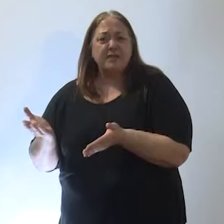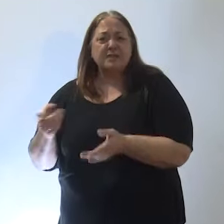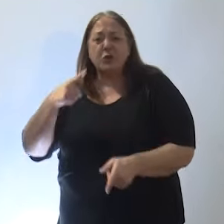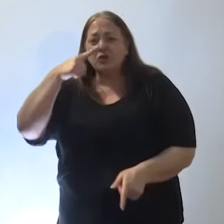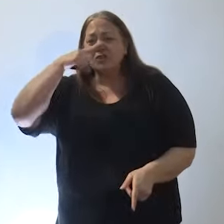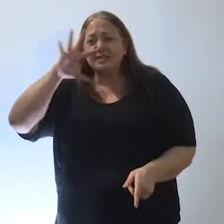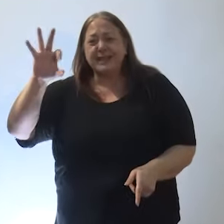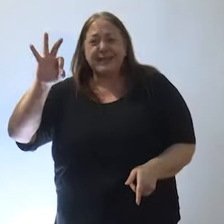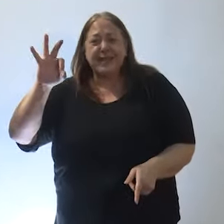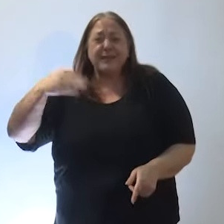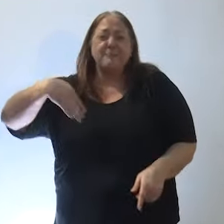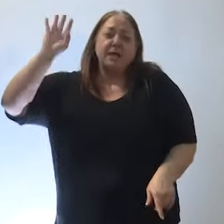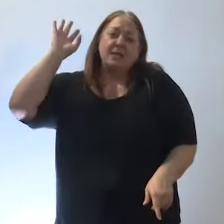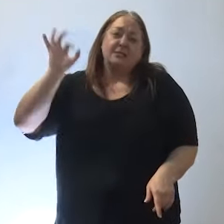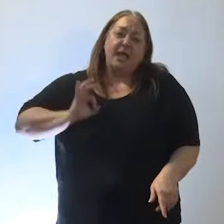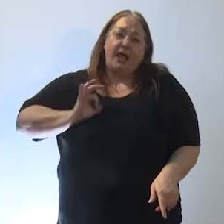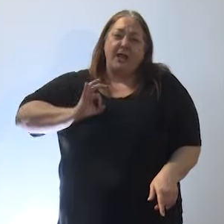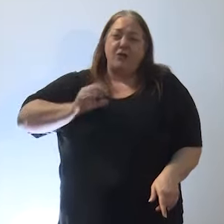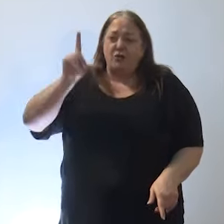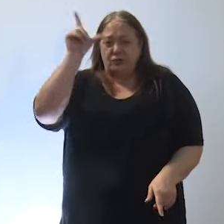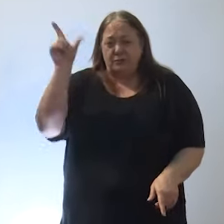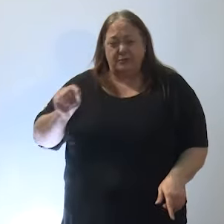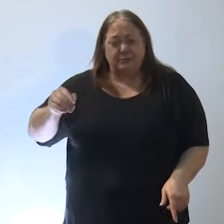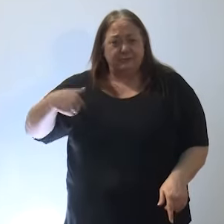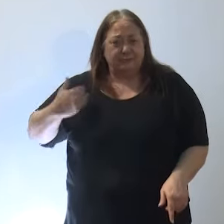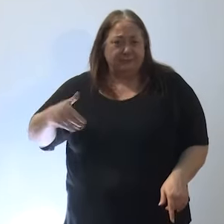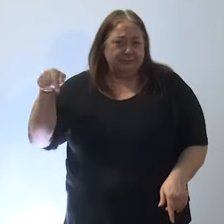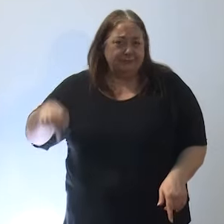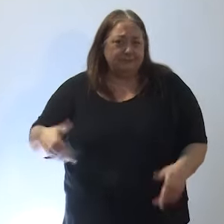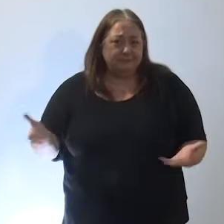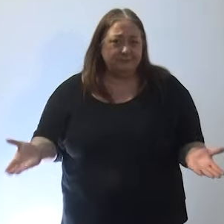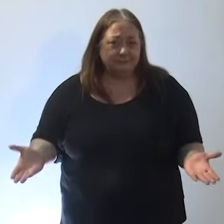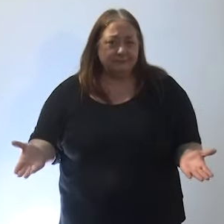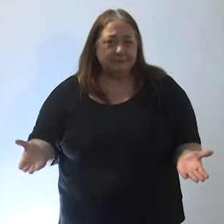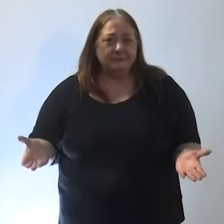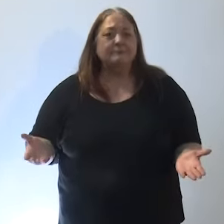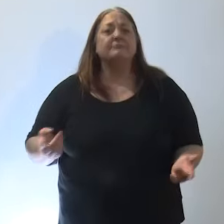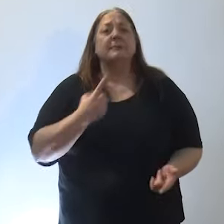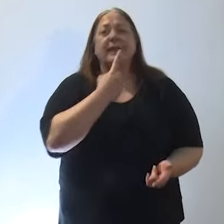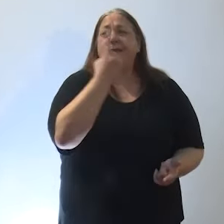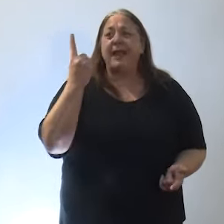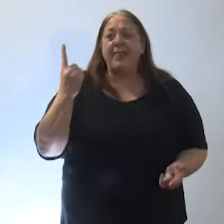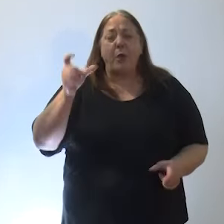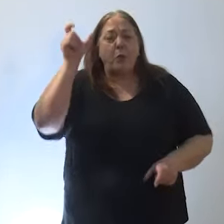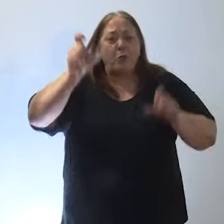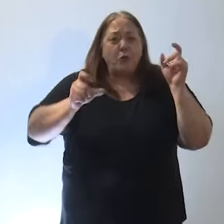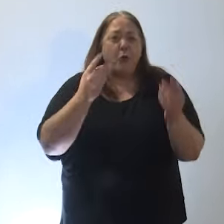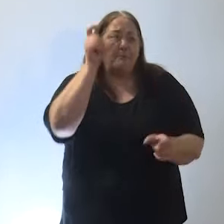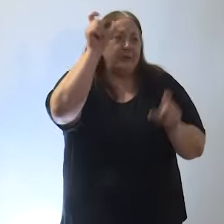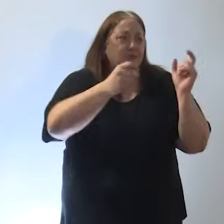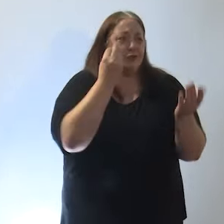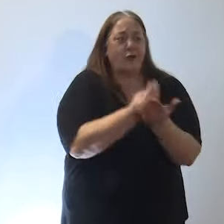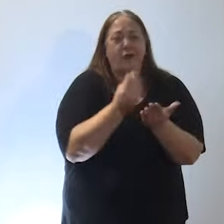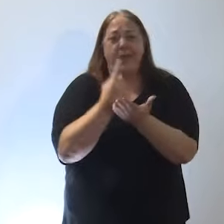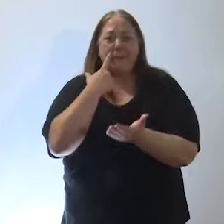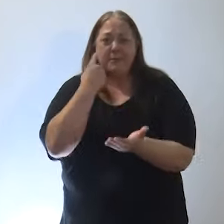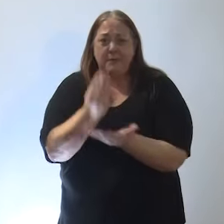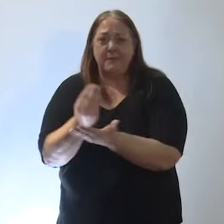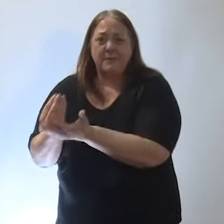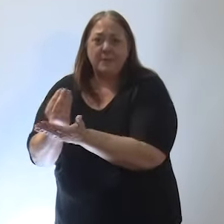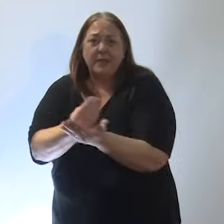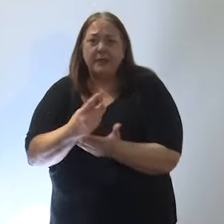o más de 70 años en el país en donde el país y cada uno de los habitantes de este país pone recursos personales para que